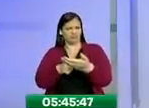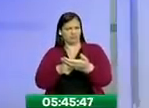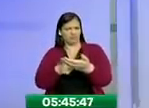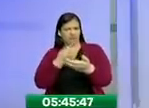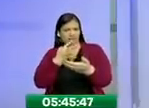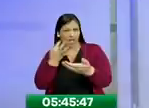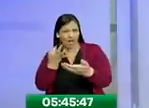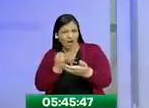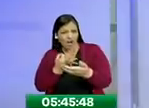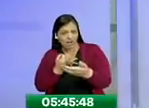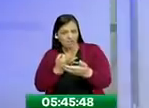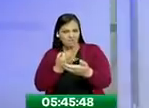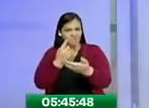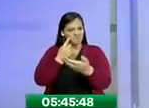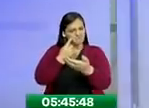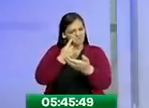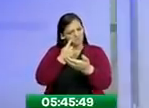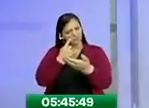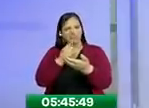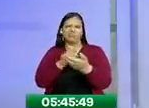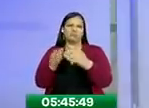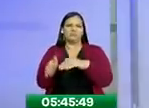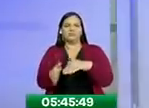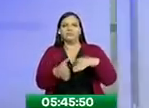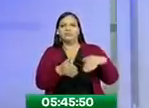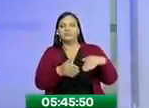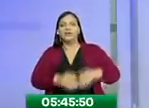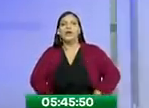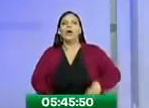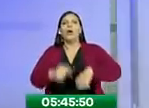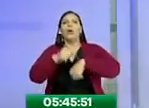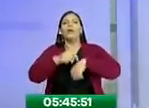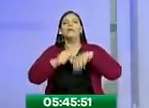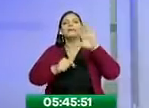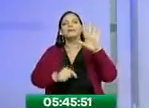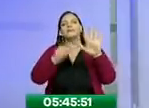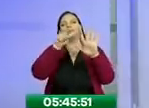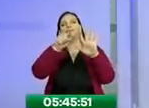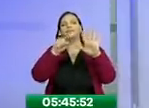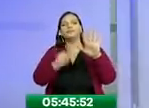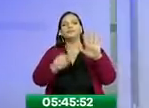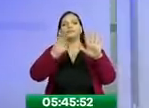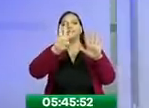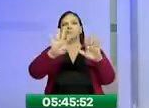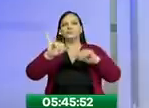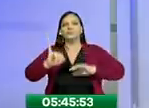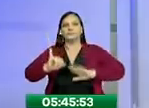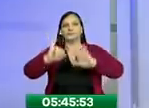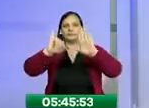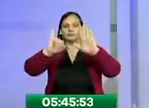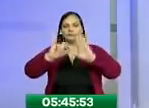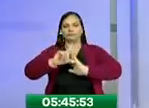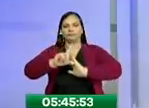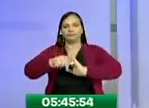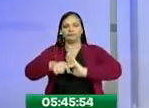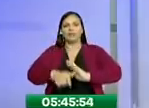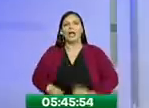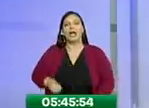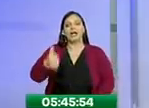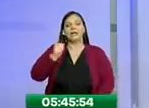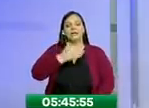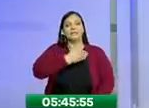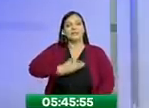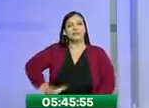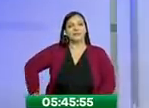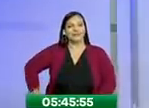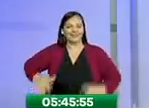saben, amables televidentes, 5:46 de la mañana. Hay también algunos decretos nuevos que ha dicho nuestro presidente Lenín Moreno,